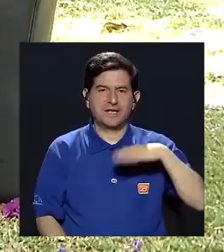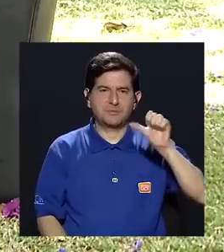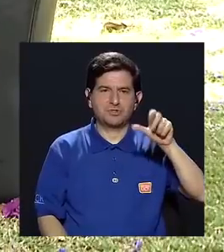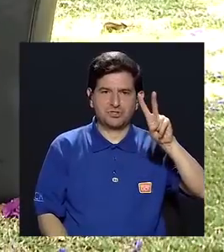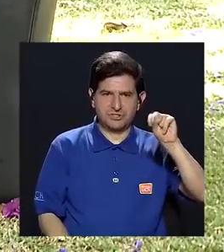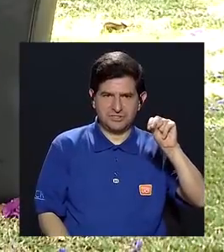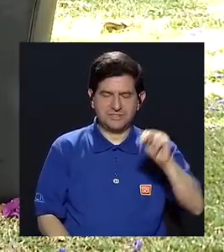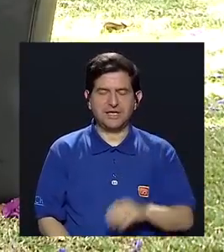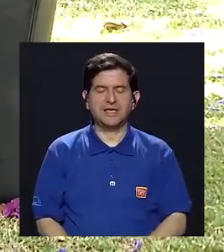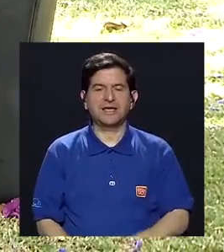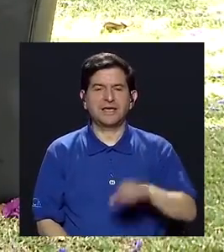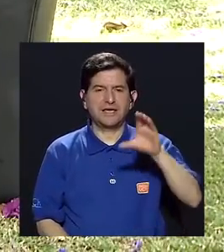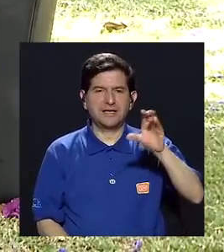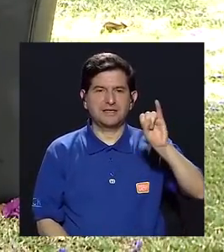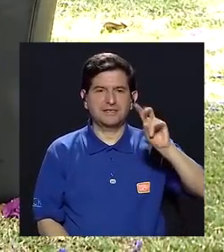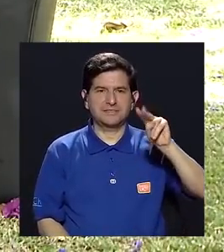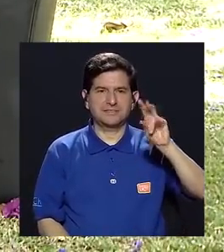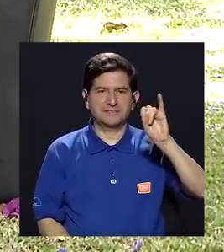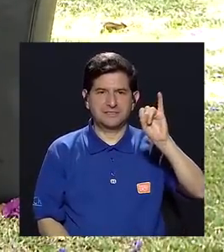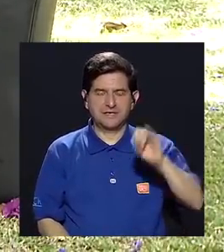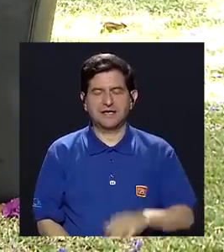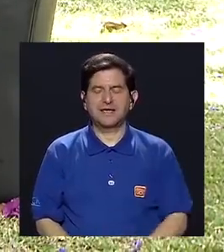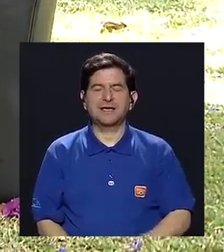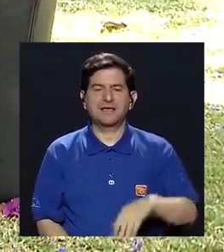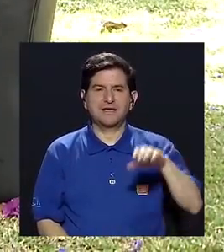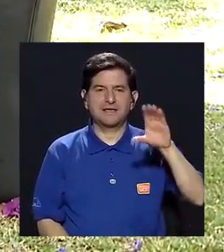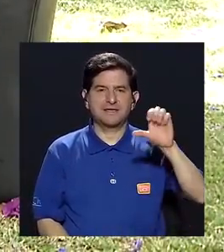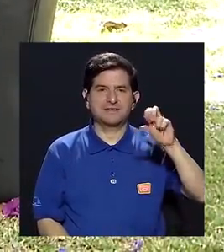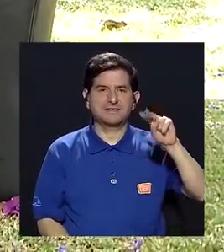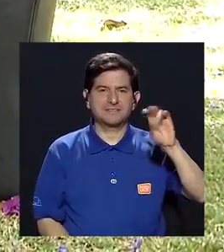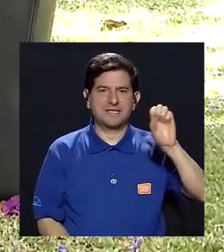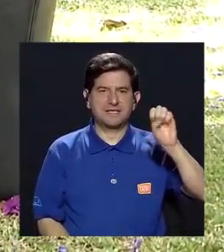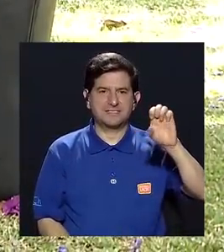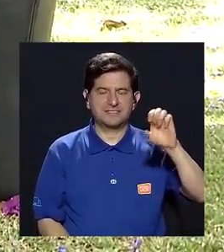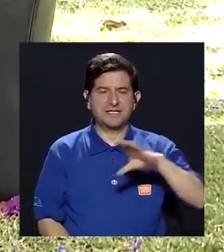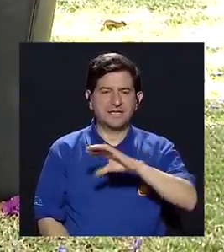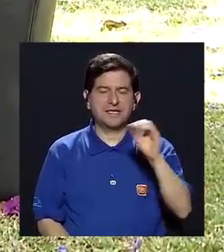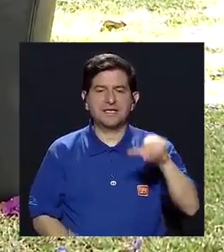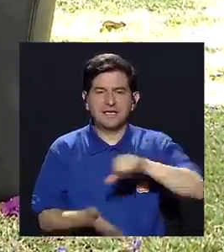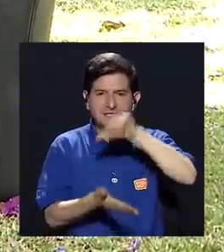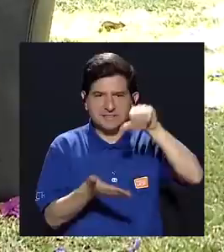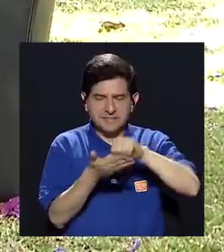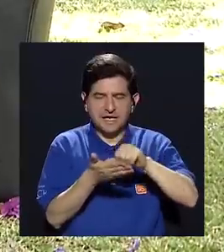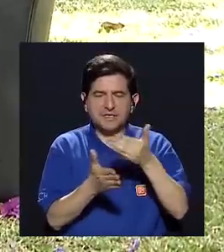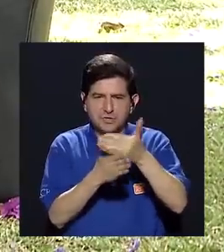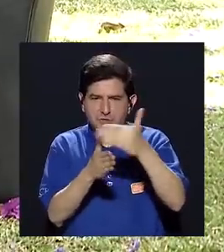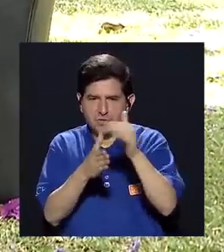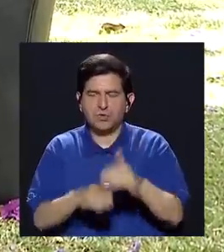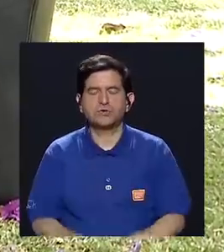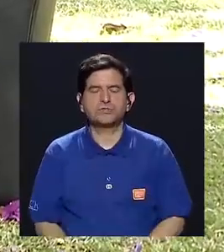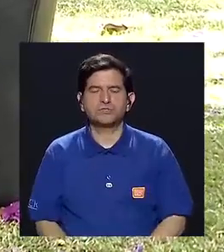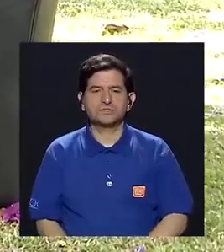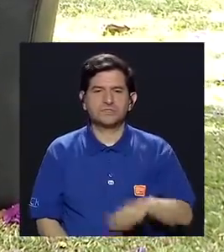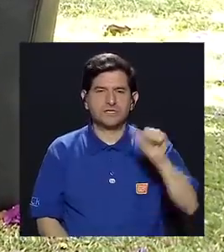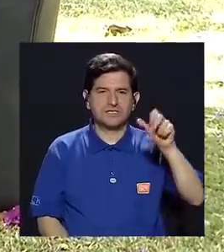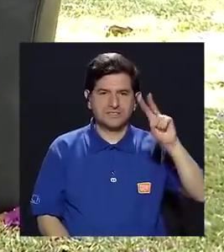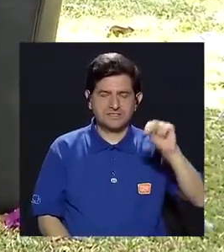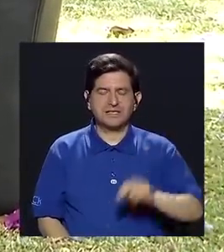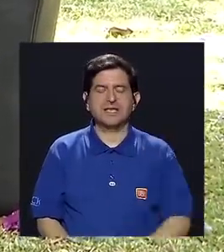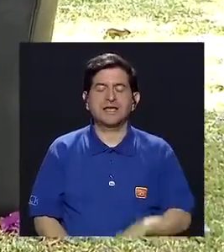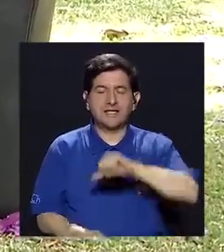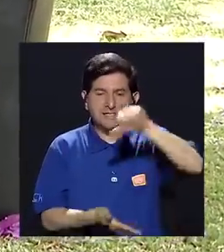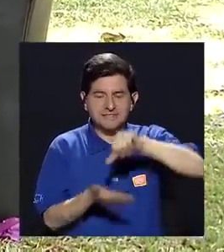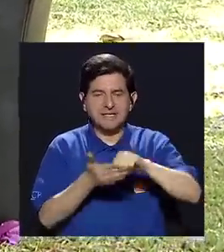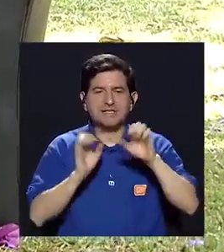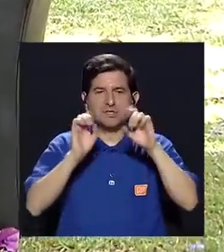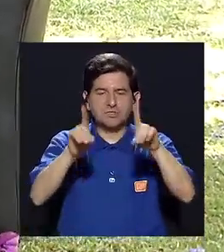SEN, SINAY, SENSE y centros de distribución. Los SEN son centros de